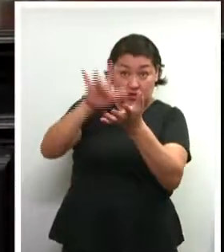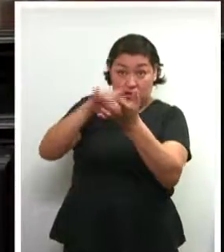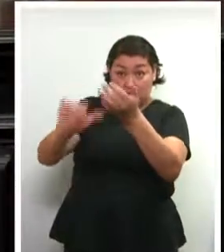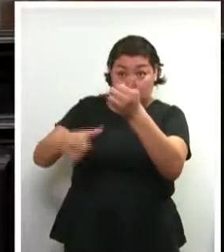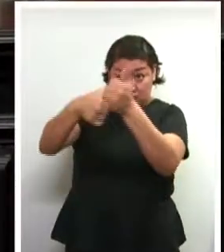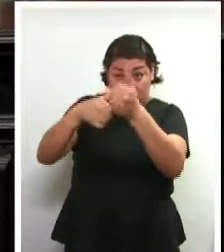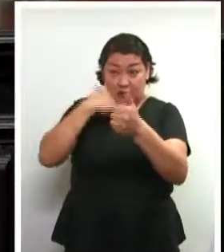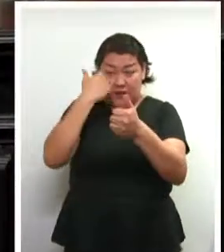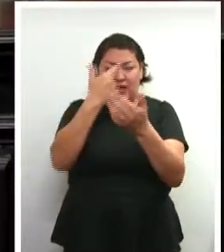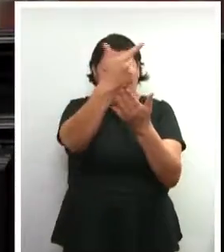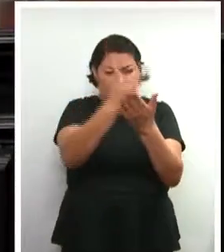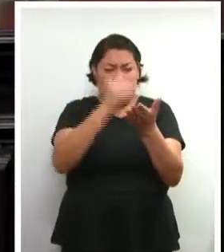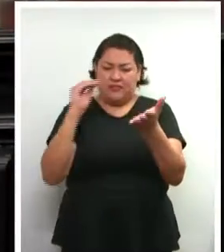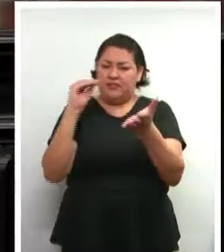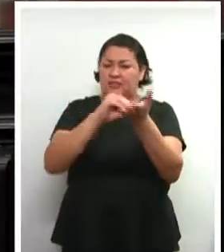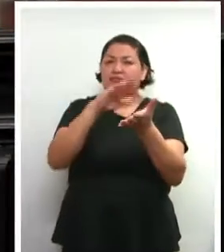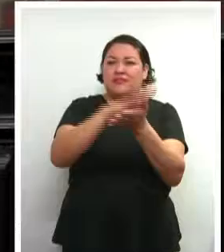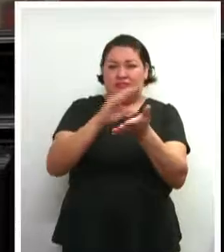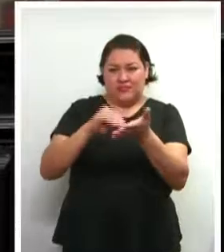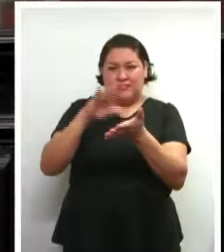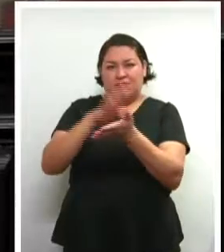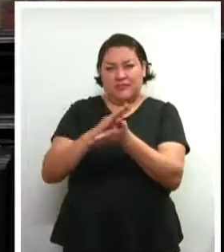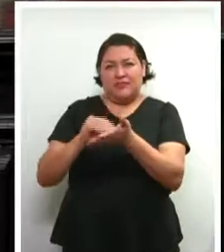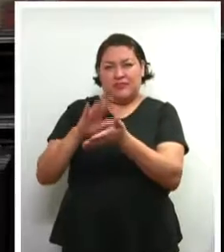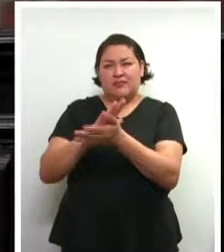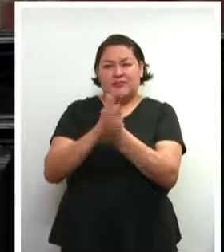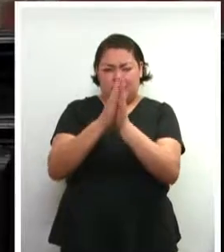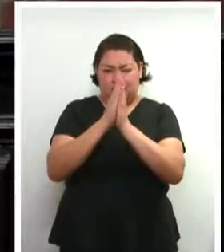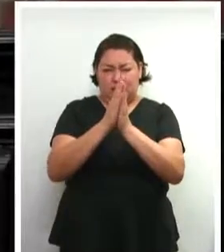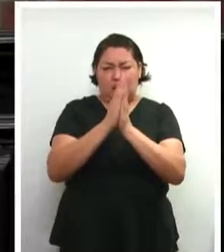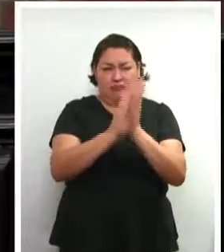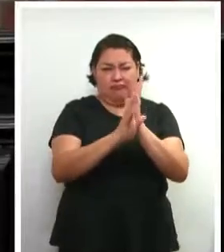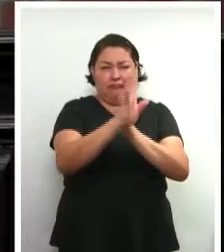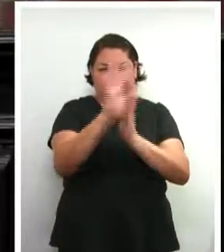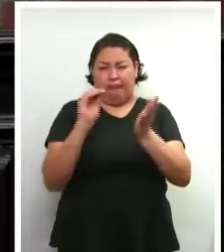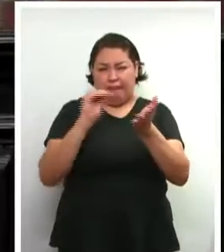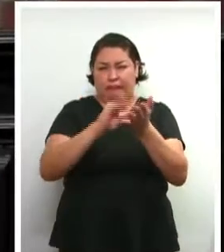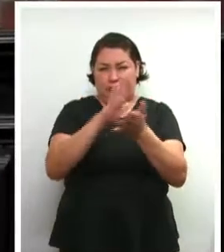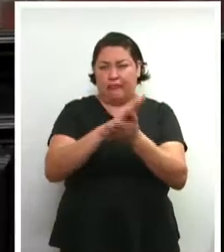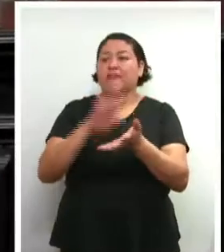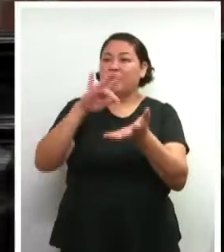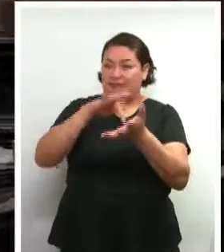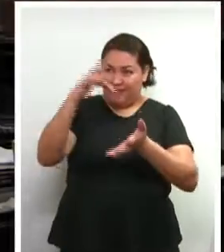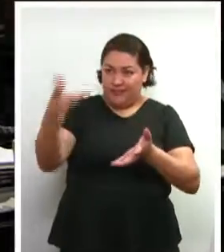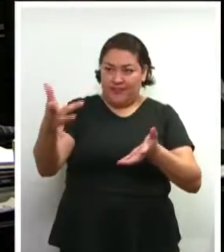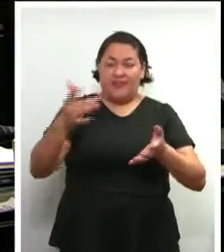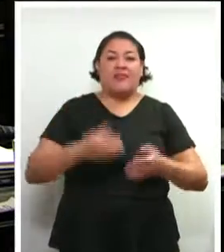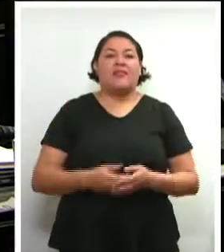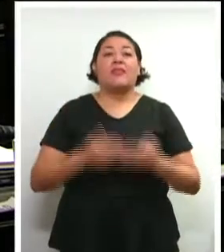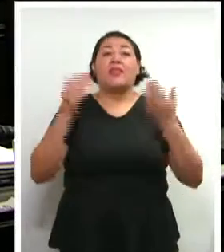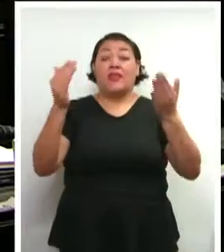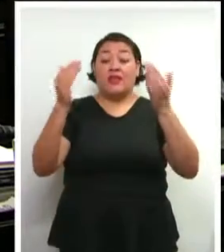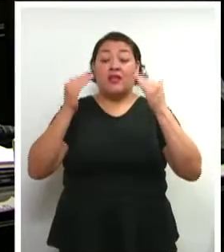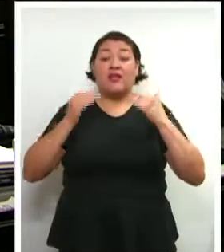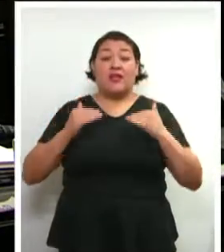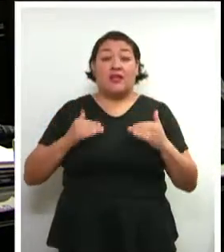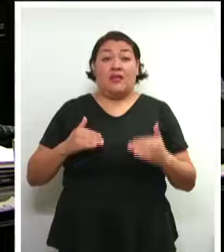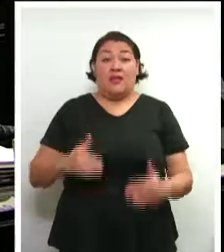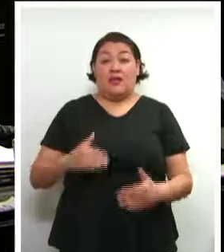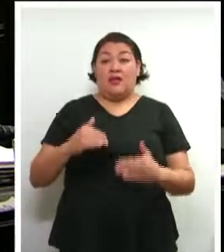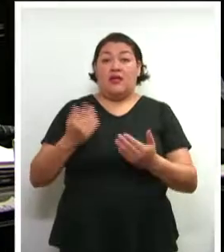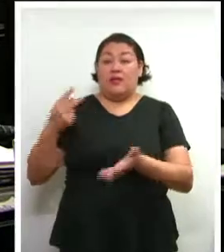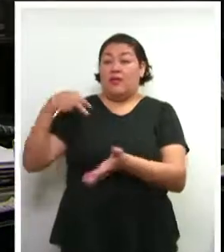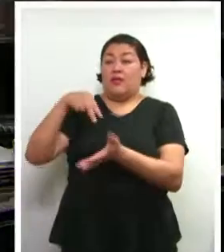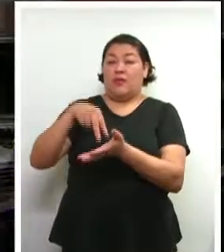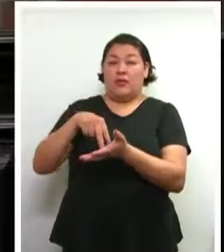favor, lo pueden hacer en el área de servicios parlamentarios. Gracias. Continúa con la